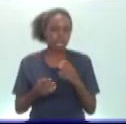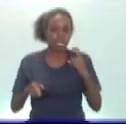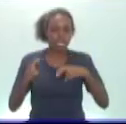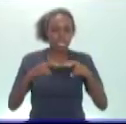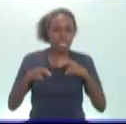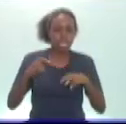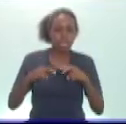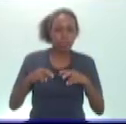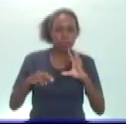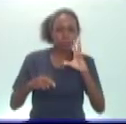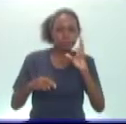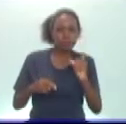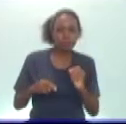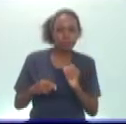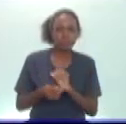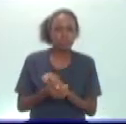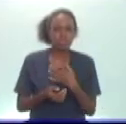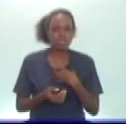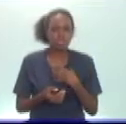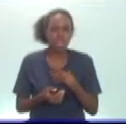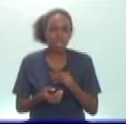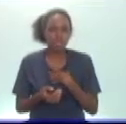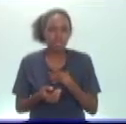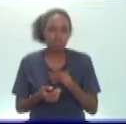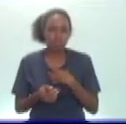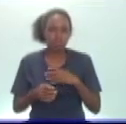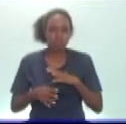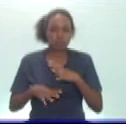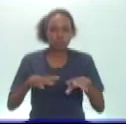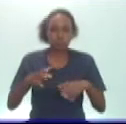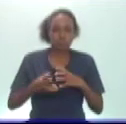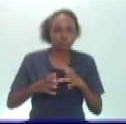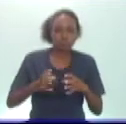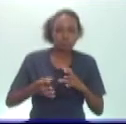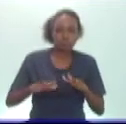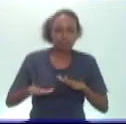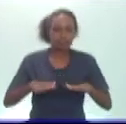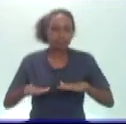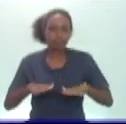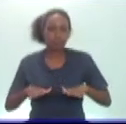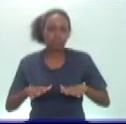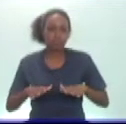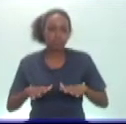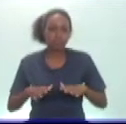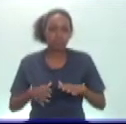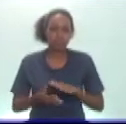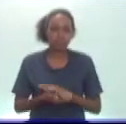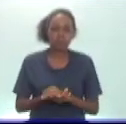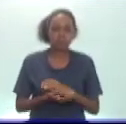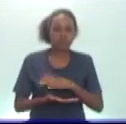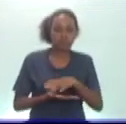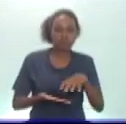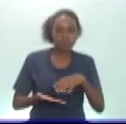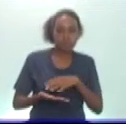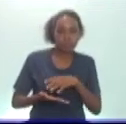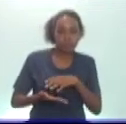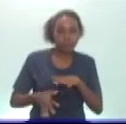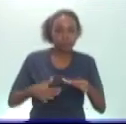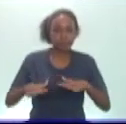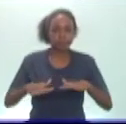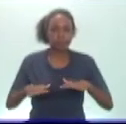calcular, qué es lo que tengo que resolver, dónde está la situación en ese problema que yo tengo que transformar, que yo tengo que